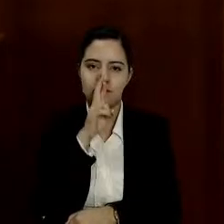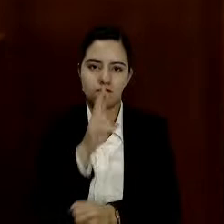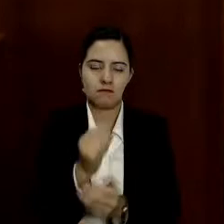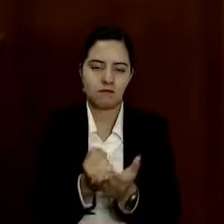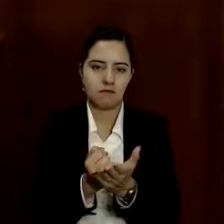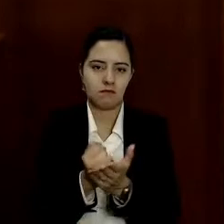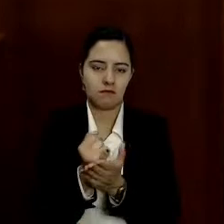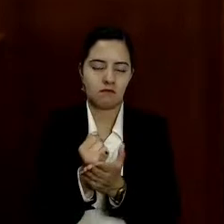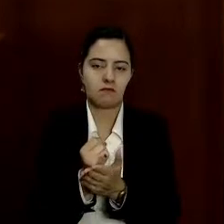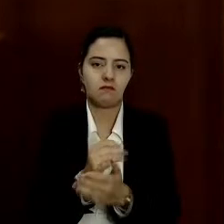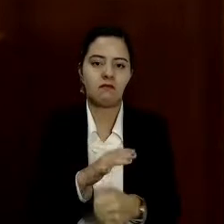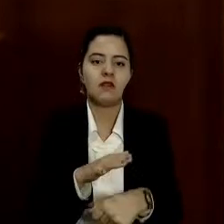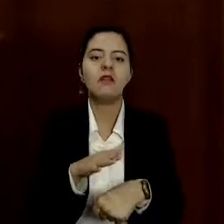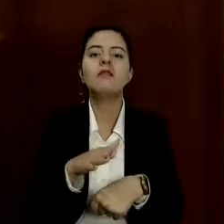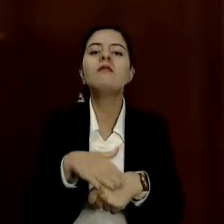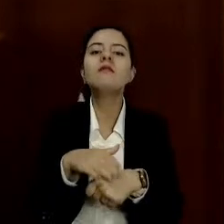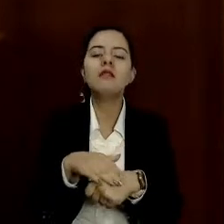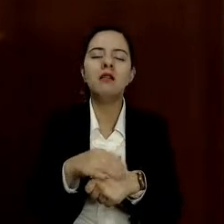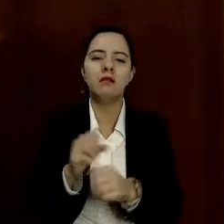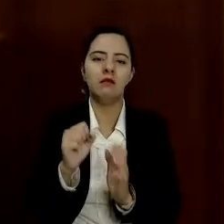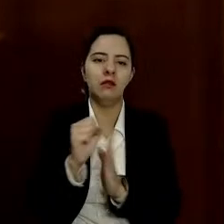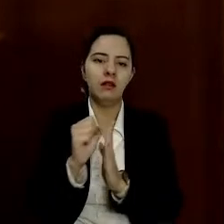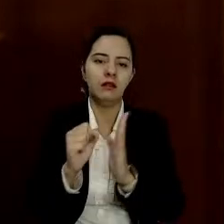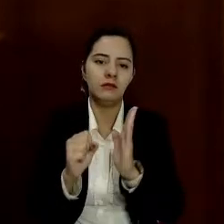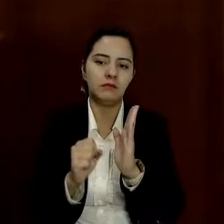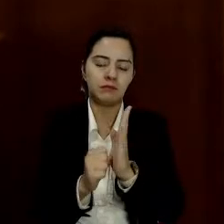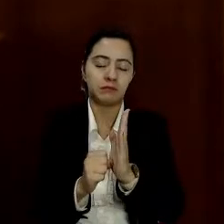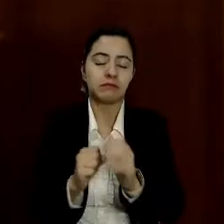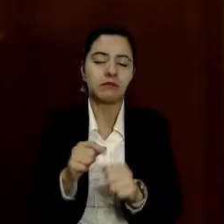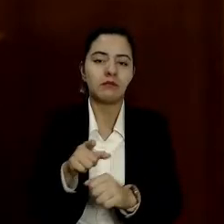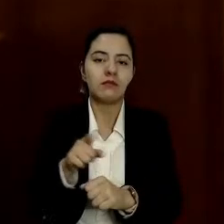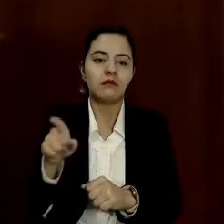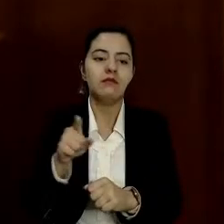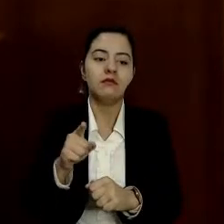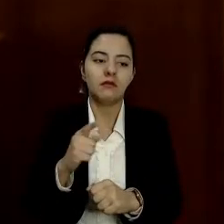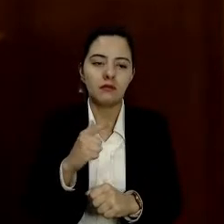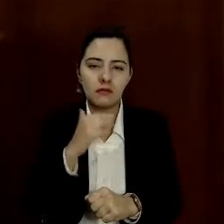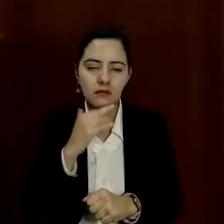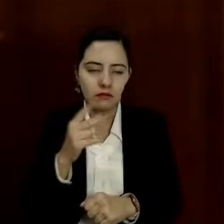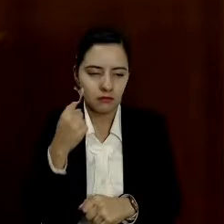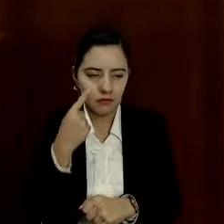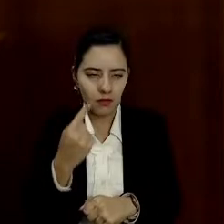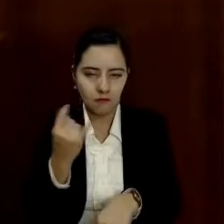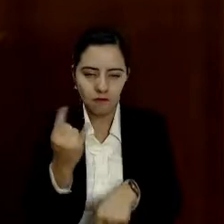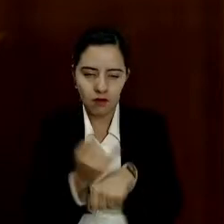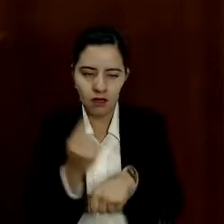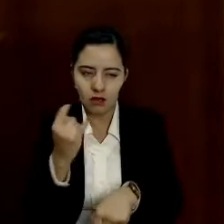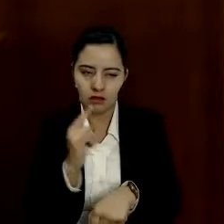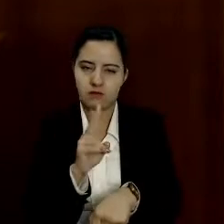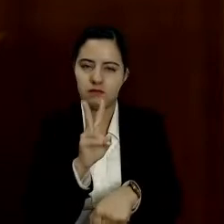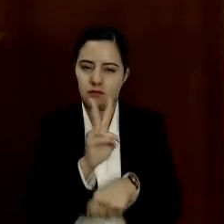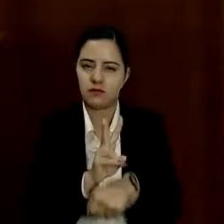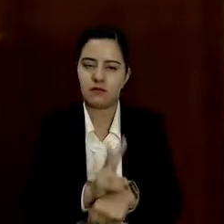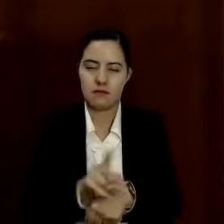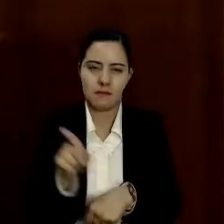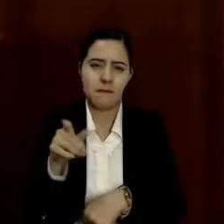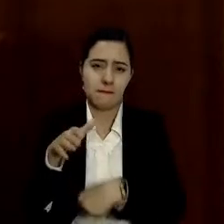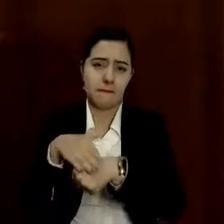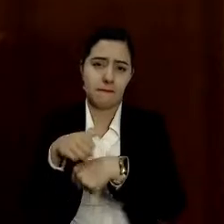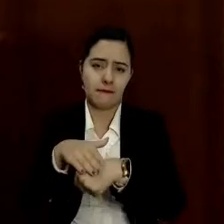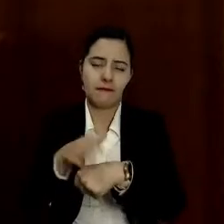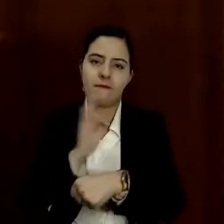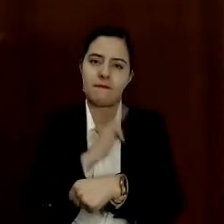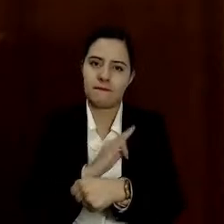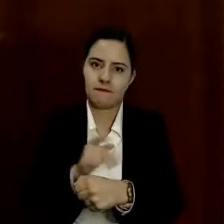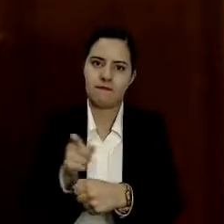exhorta respetuosamente al sistema estatal anticorrupción dentro de sus competencias se pronuncie respecto